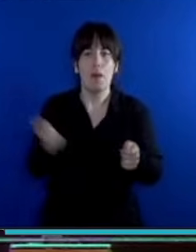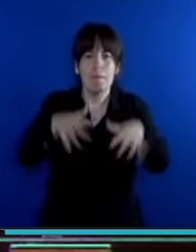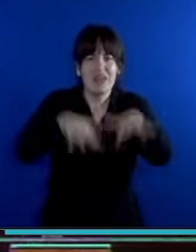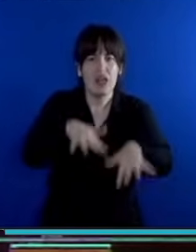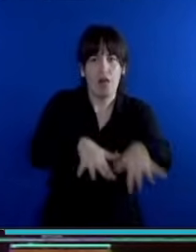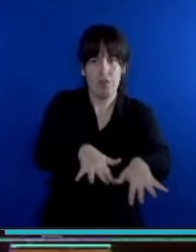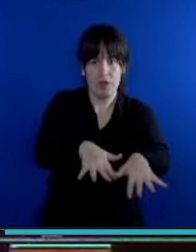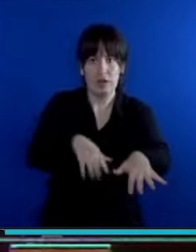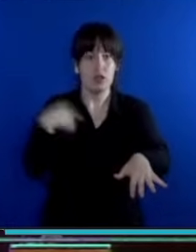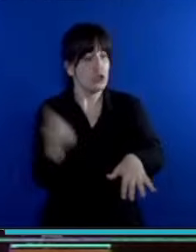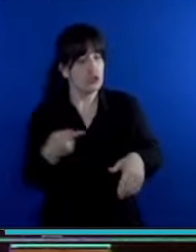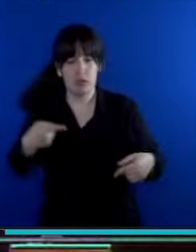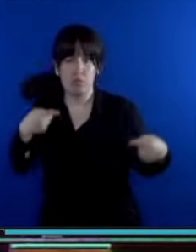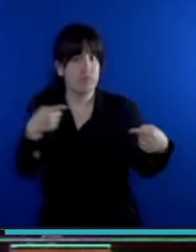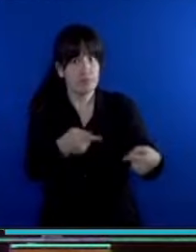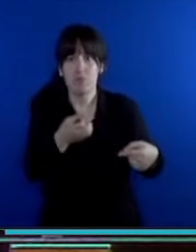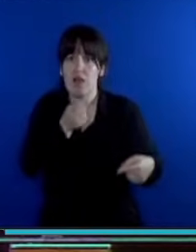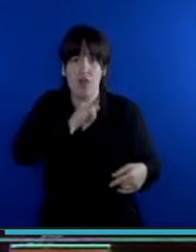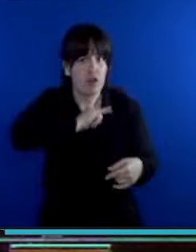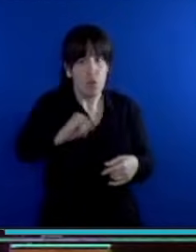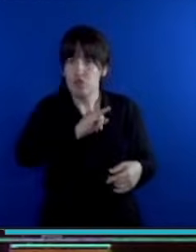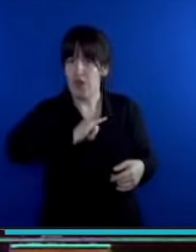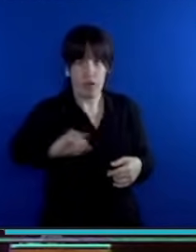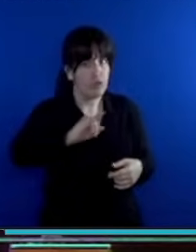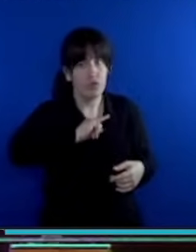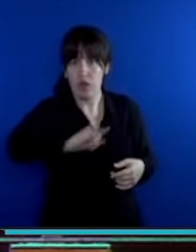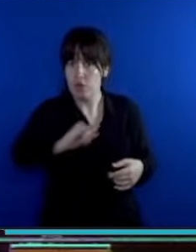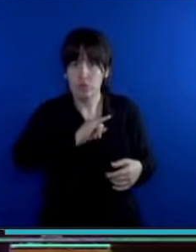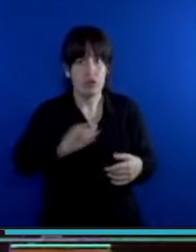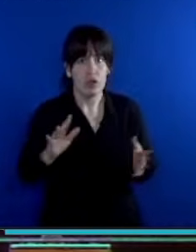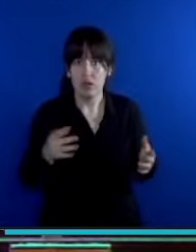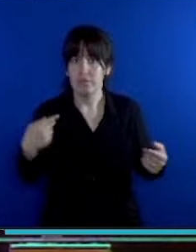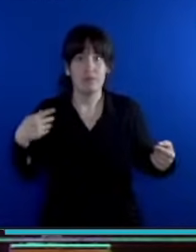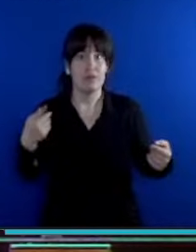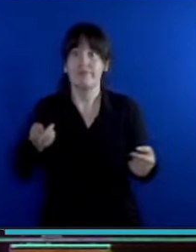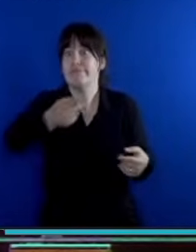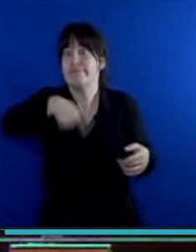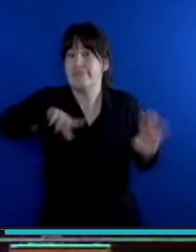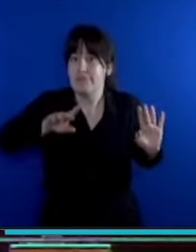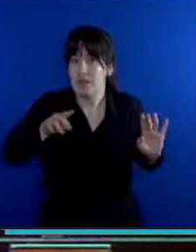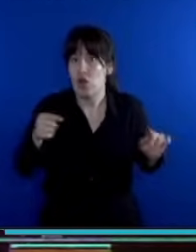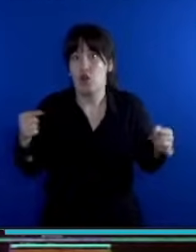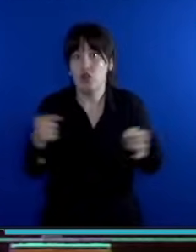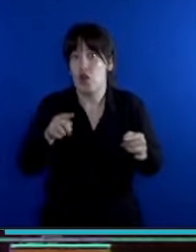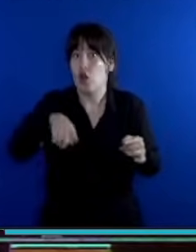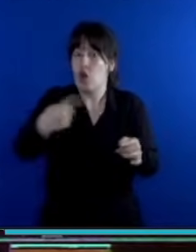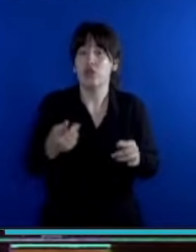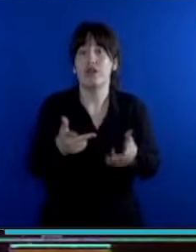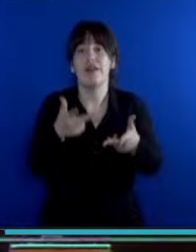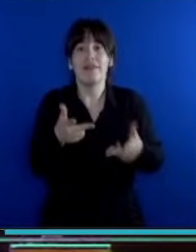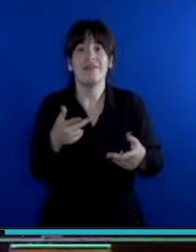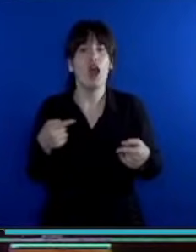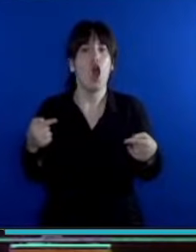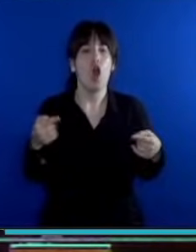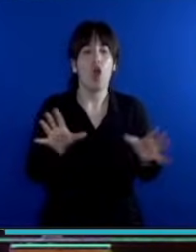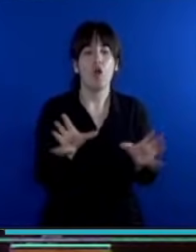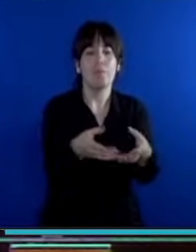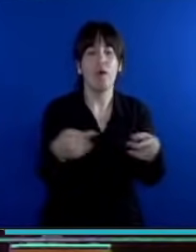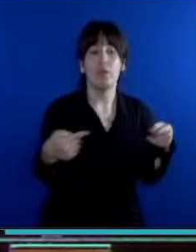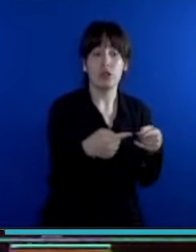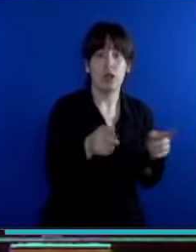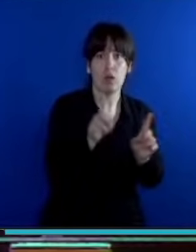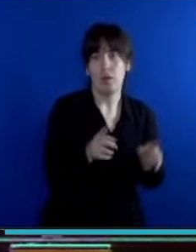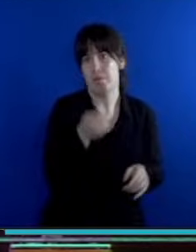entonces lo estamos denunciando, muy por el contrario a lo que han hecho muchos de los que se llaman opositores, gran parte